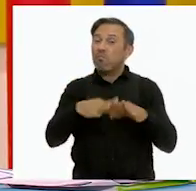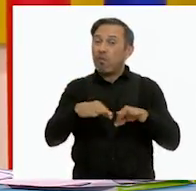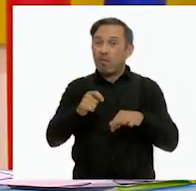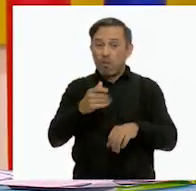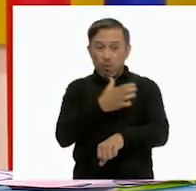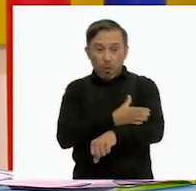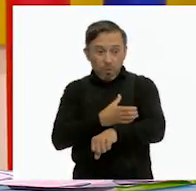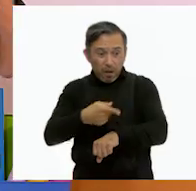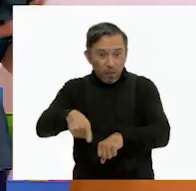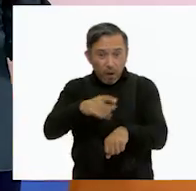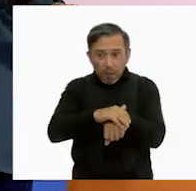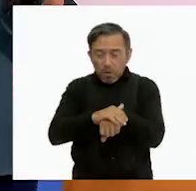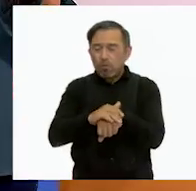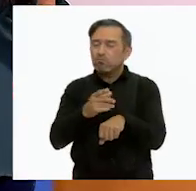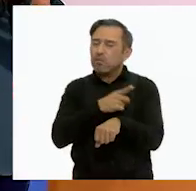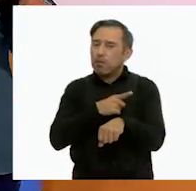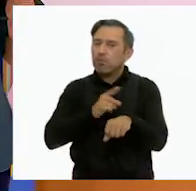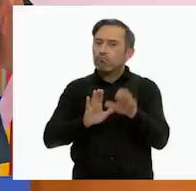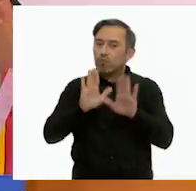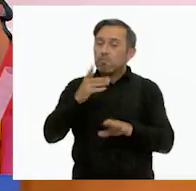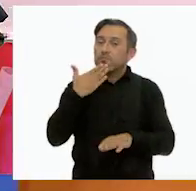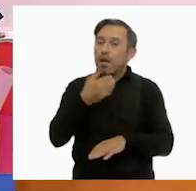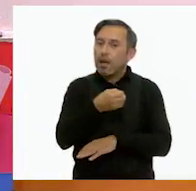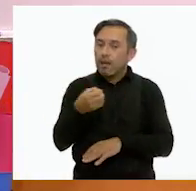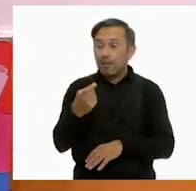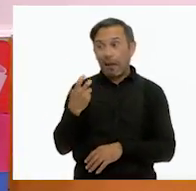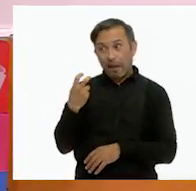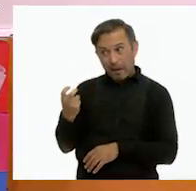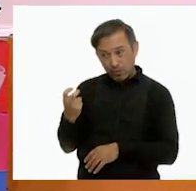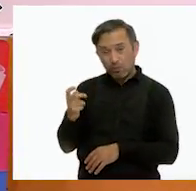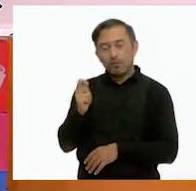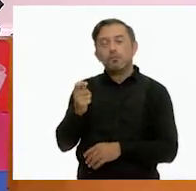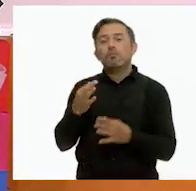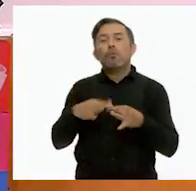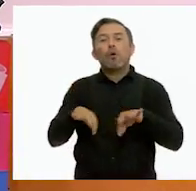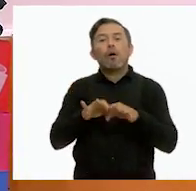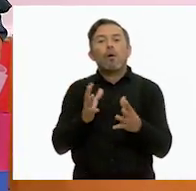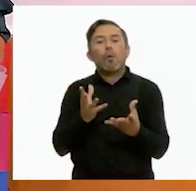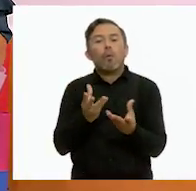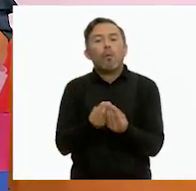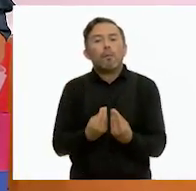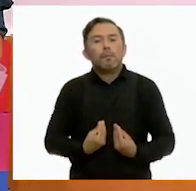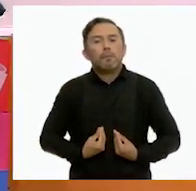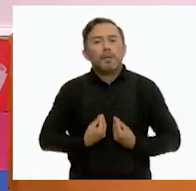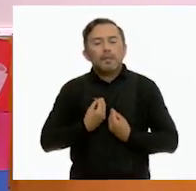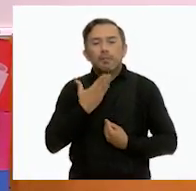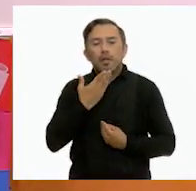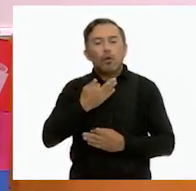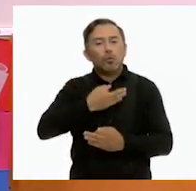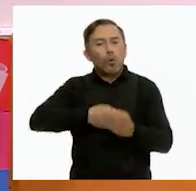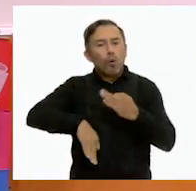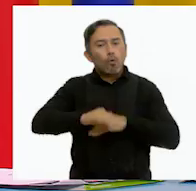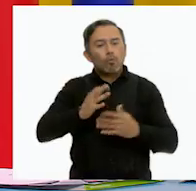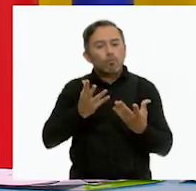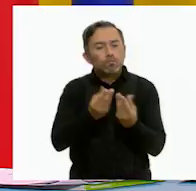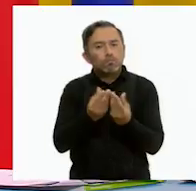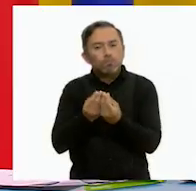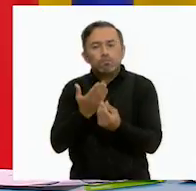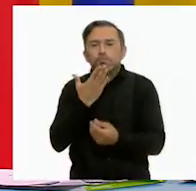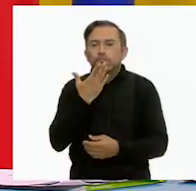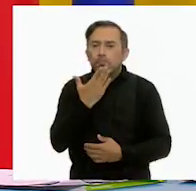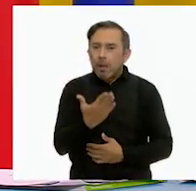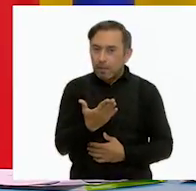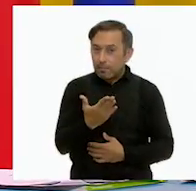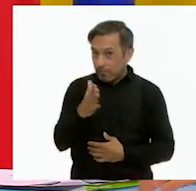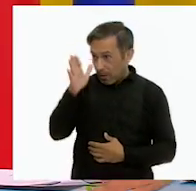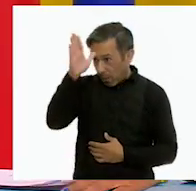demás compañeros. Así es, recuerda que debemos de tener una buena convivencia entre todos, ¿de acuerdo? Ahora les voy a